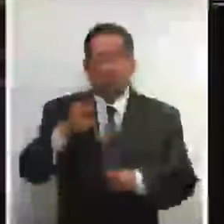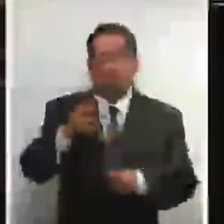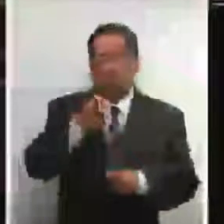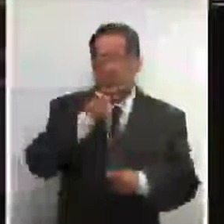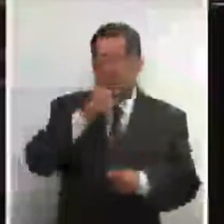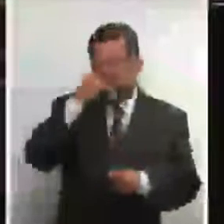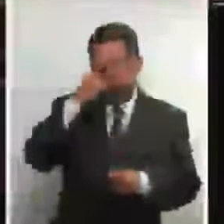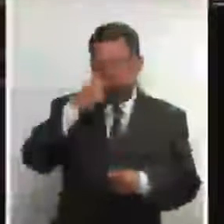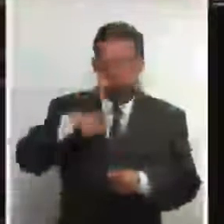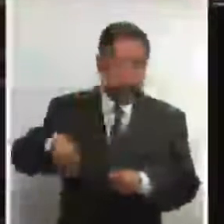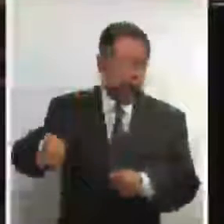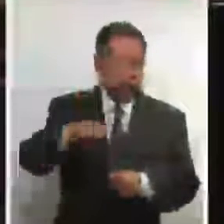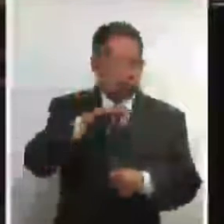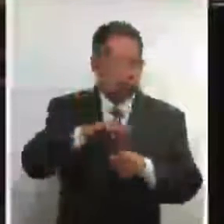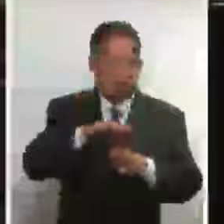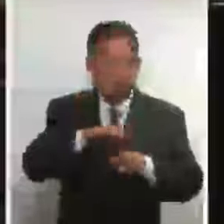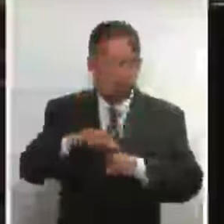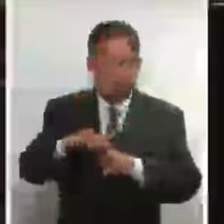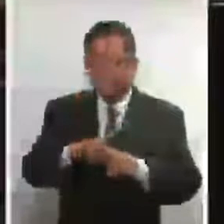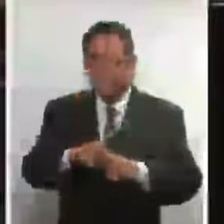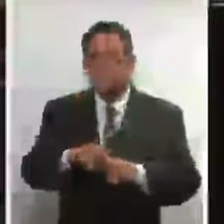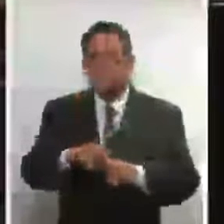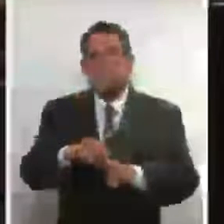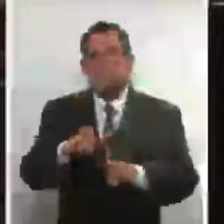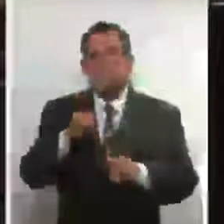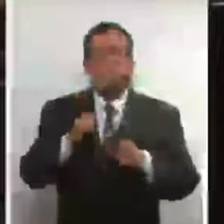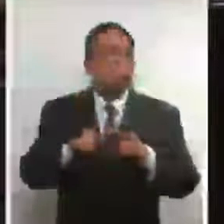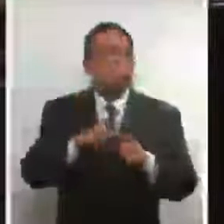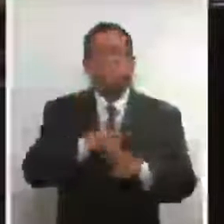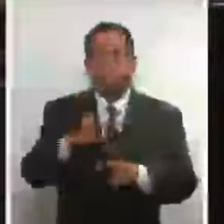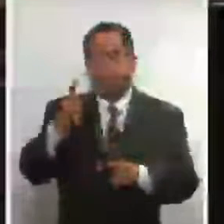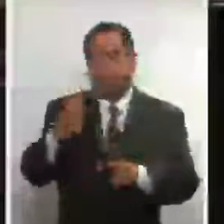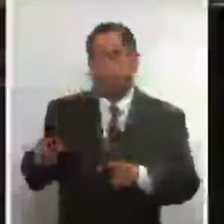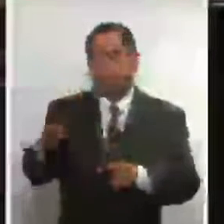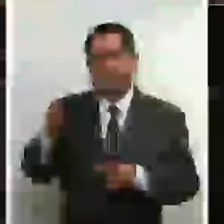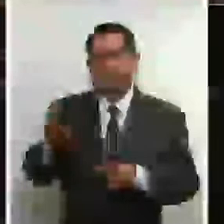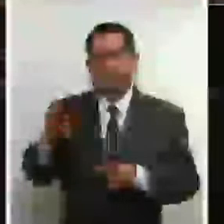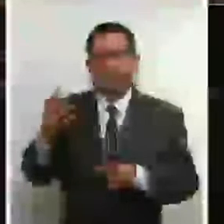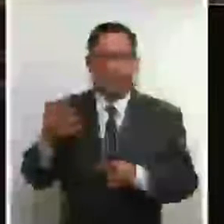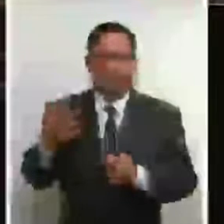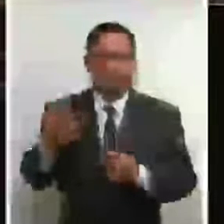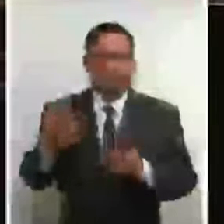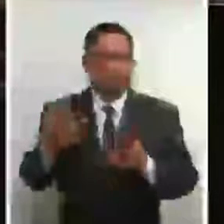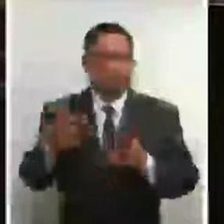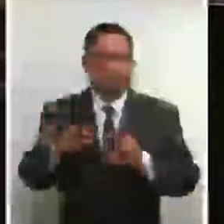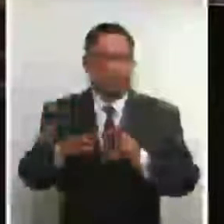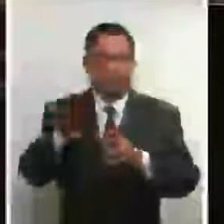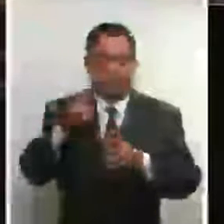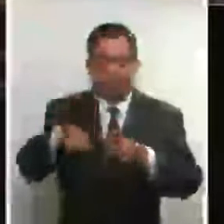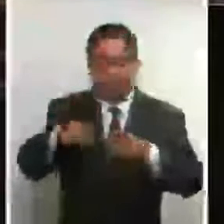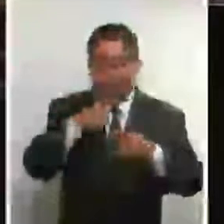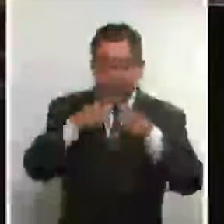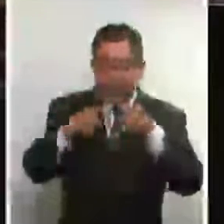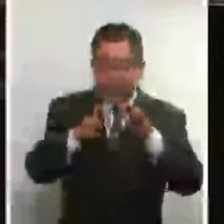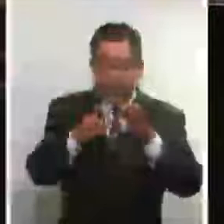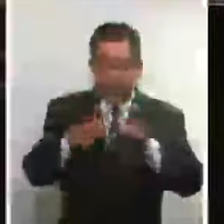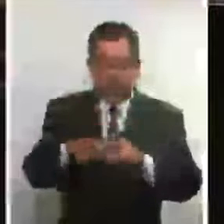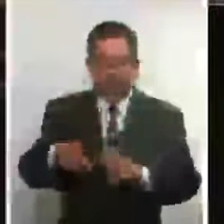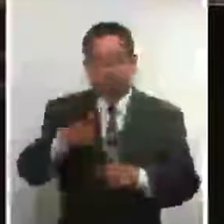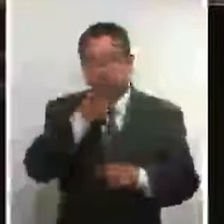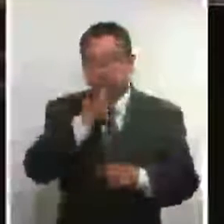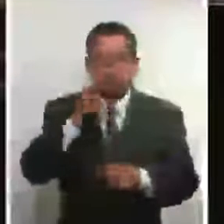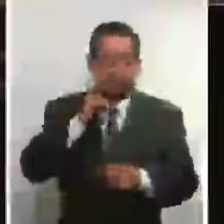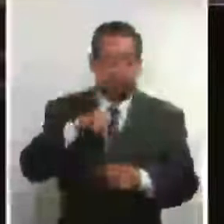para proceder a la votación nominal, la cual deberá ser por mayoría calificada de las 2/3 partes de las diputadas y